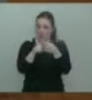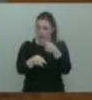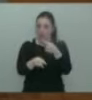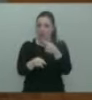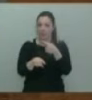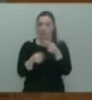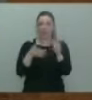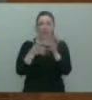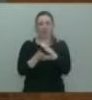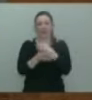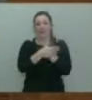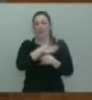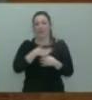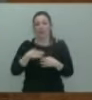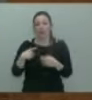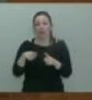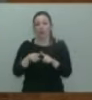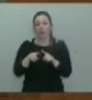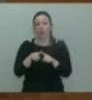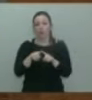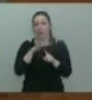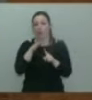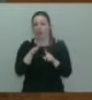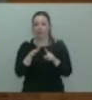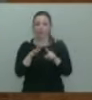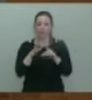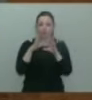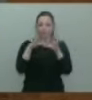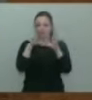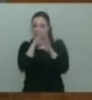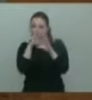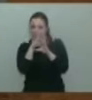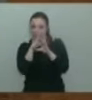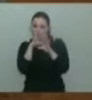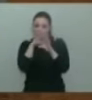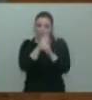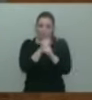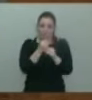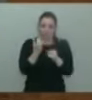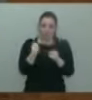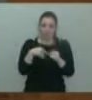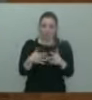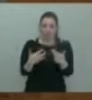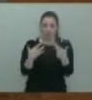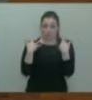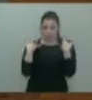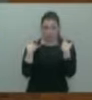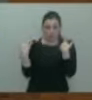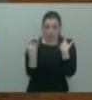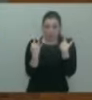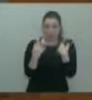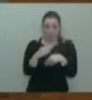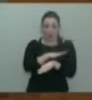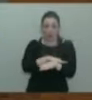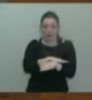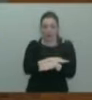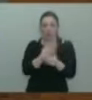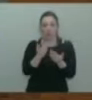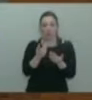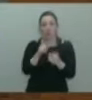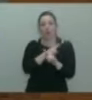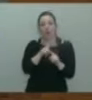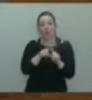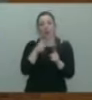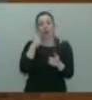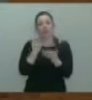como una pantalla, vuelvo a decir, para enmascarar las potestades que le corresponde ejercer a la Administración pública y que no se justifique desde el